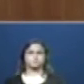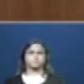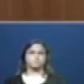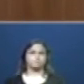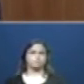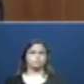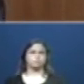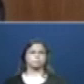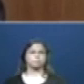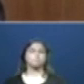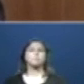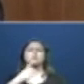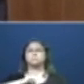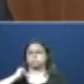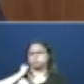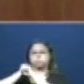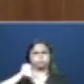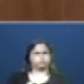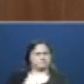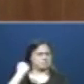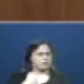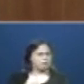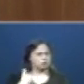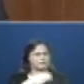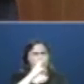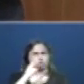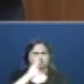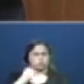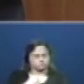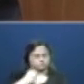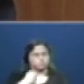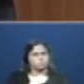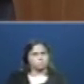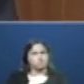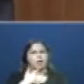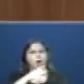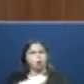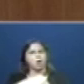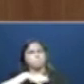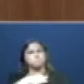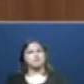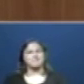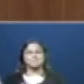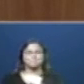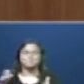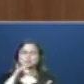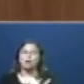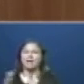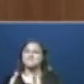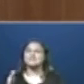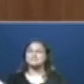territorio venimos trabajando en él Desde hace ya dos años y puede vivir ahora la fase decisiva para